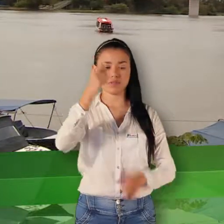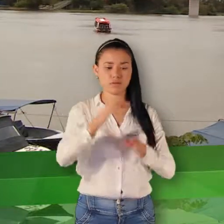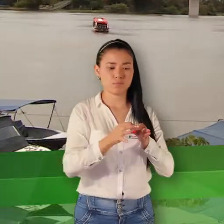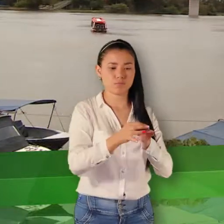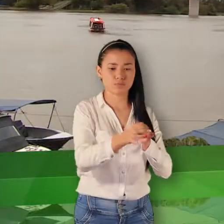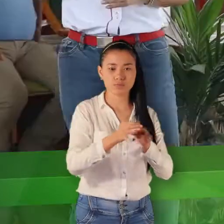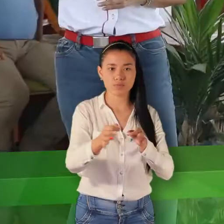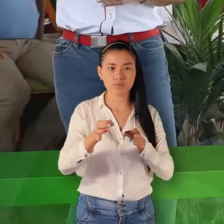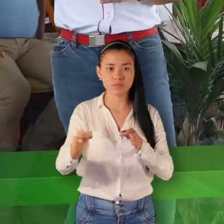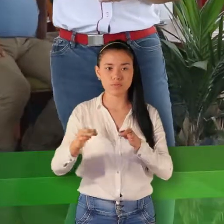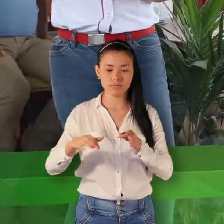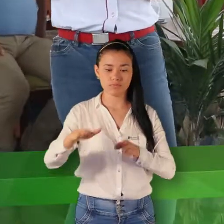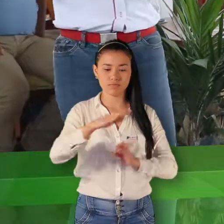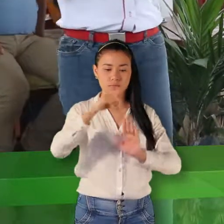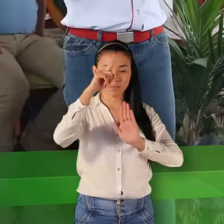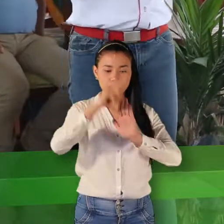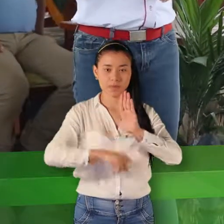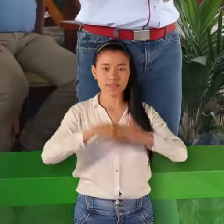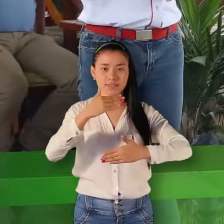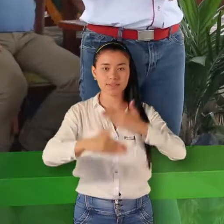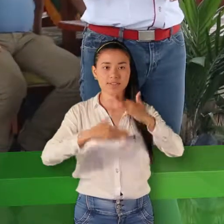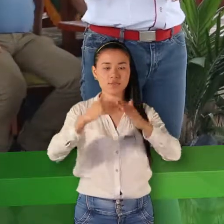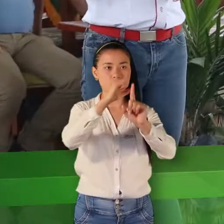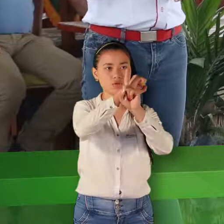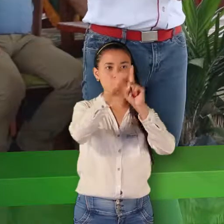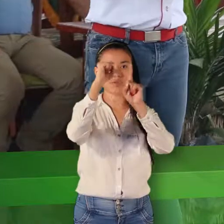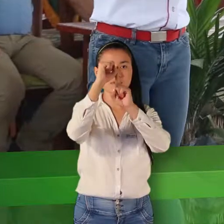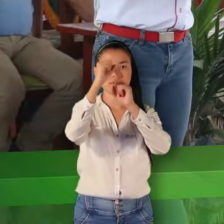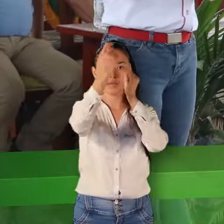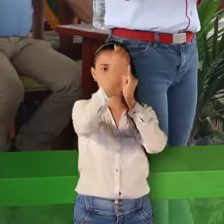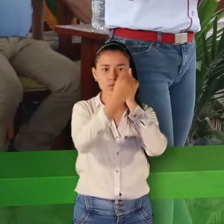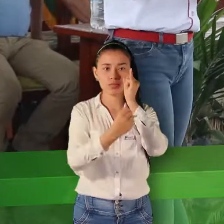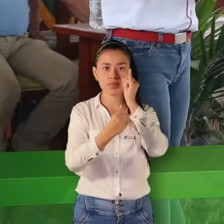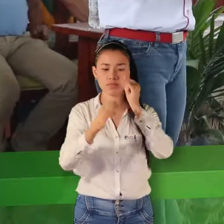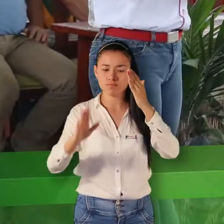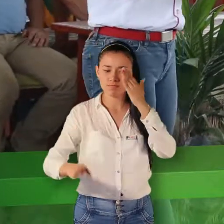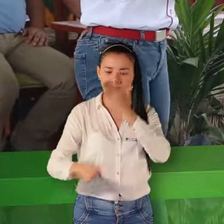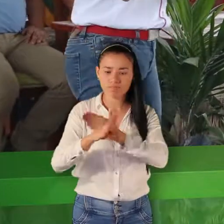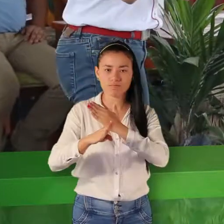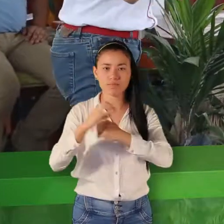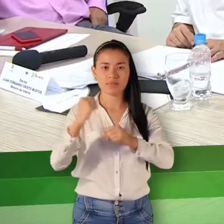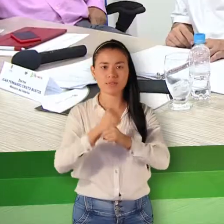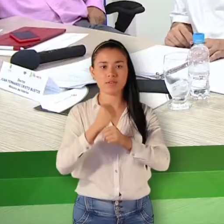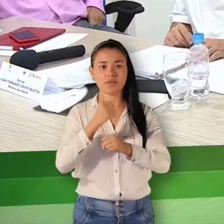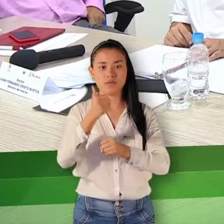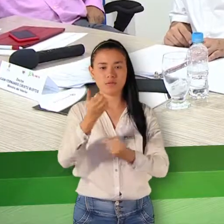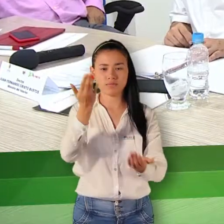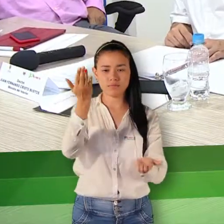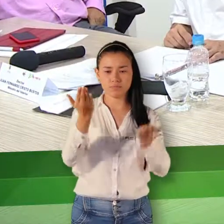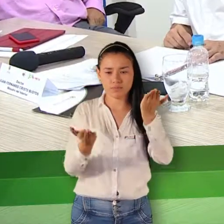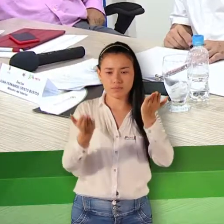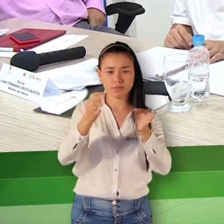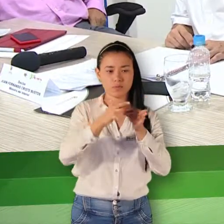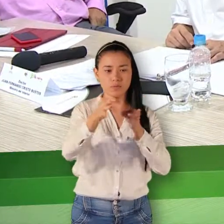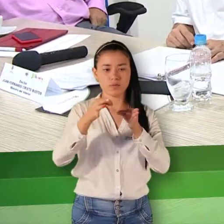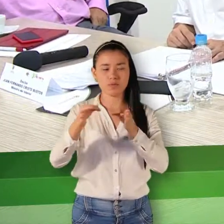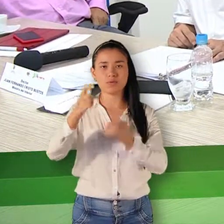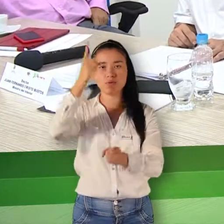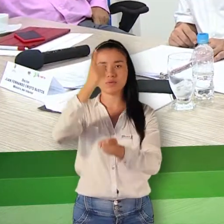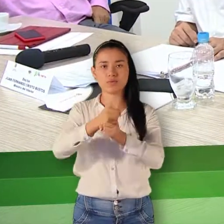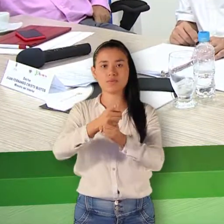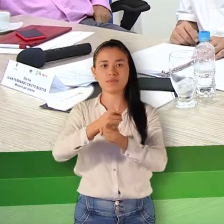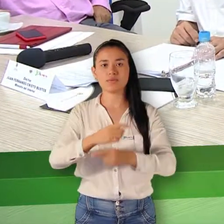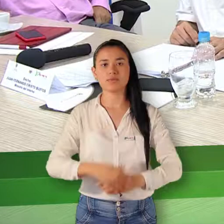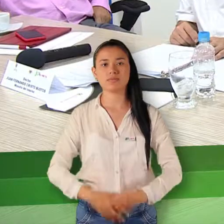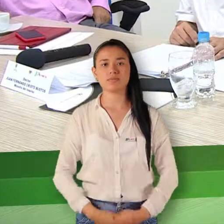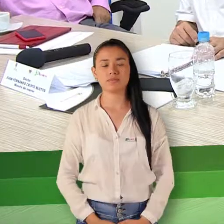regiones planificadas para su desarrollo social, económico y sostenible y con viabilidad fiscal de los municipios